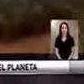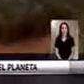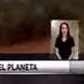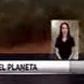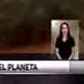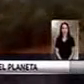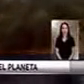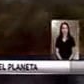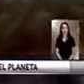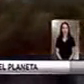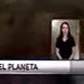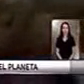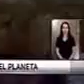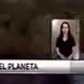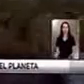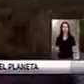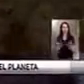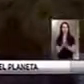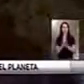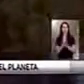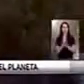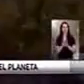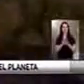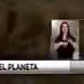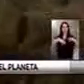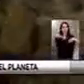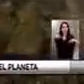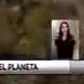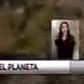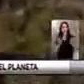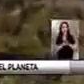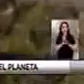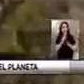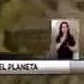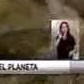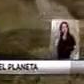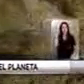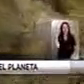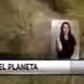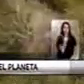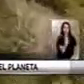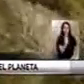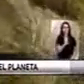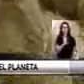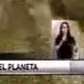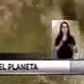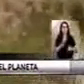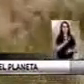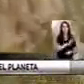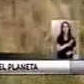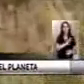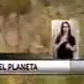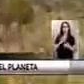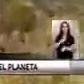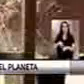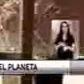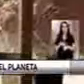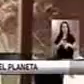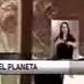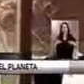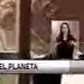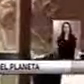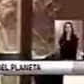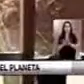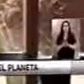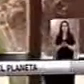¿Cerró el parque para él? Sí, completamente. ¿Cuántas horas estuvo? Wow, estuvo aproximadamente como de 4 a 6 horas. Tremendo, le fascinó.